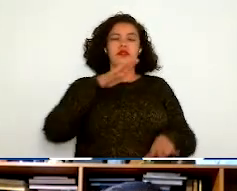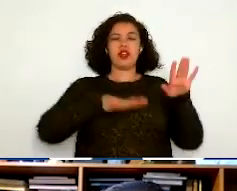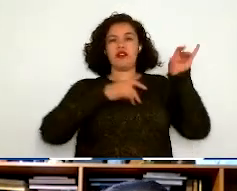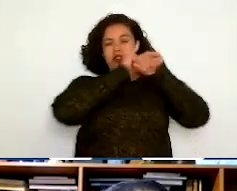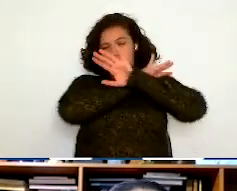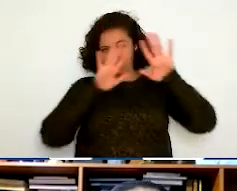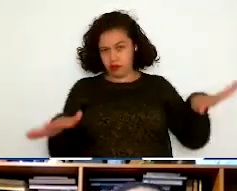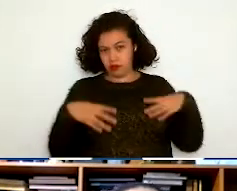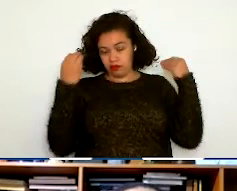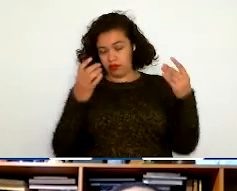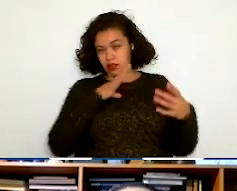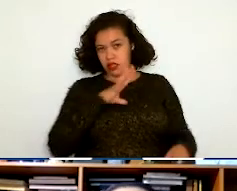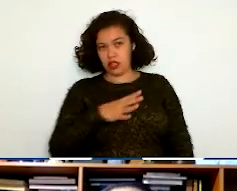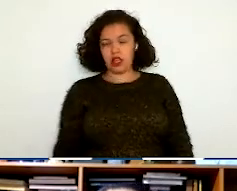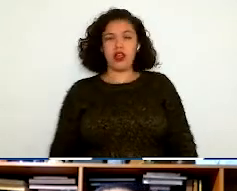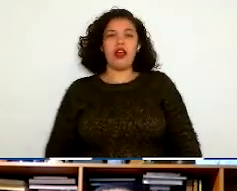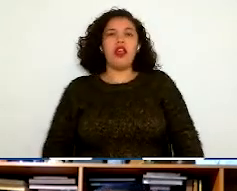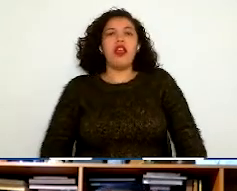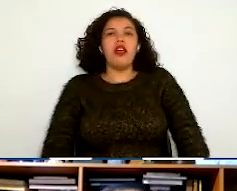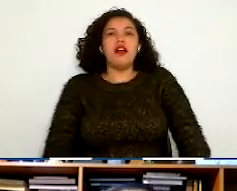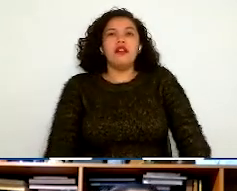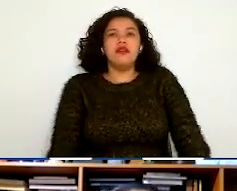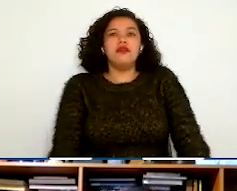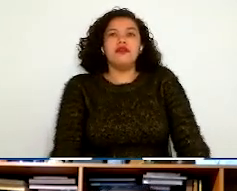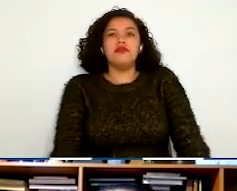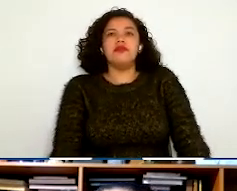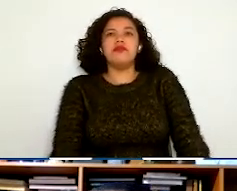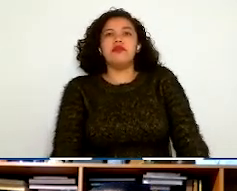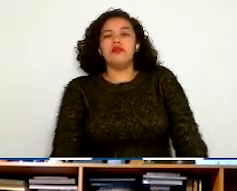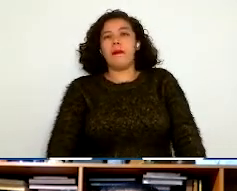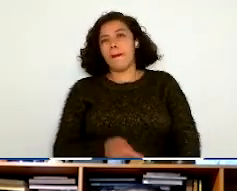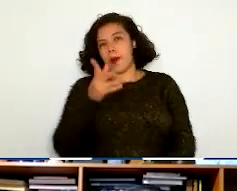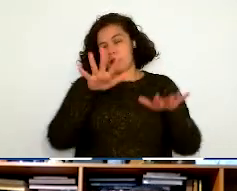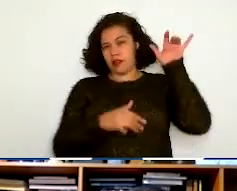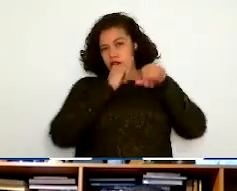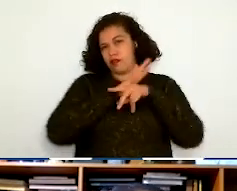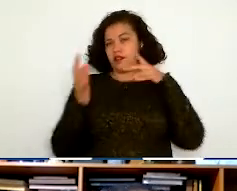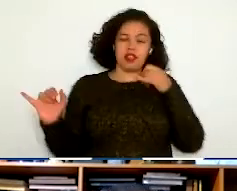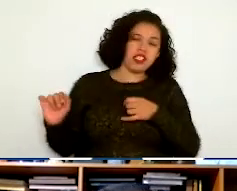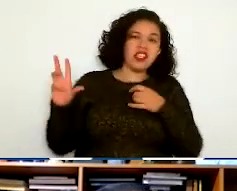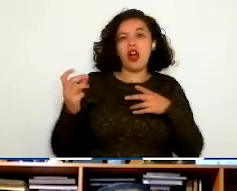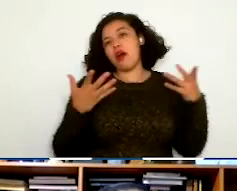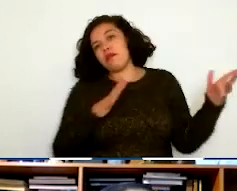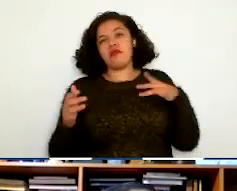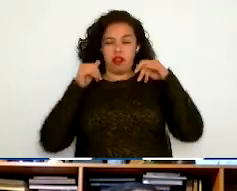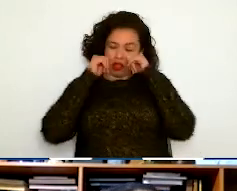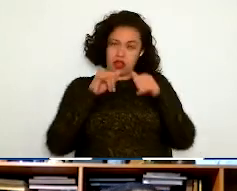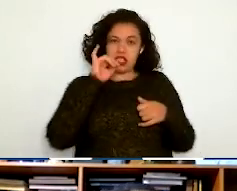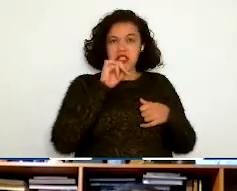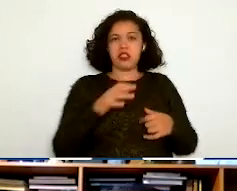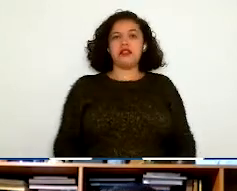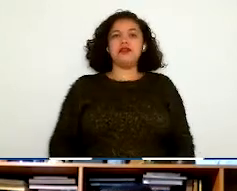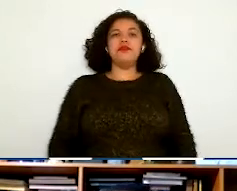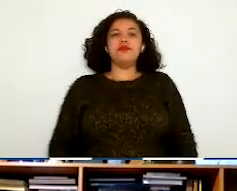informaciones no explícitas, o a veces medio damos la información, a veces medio damos la atención, a veces